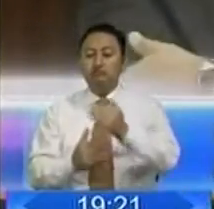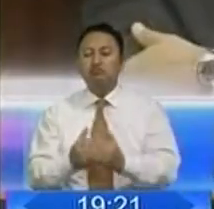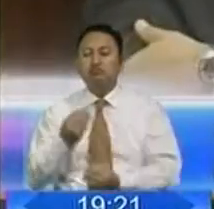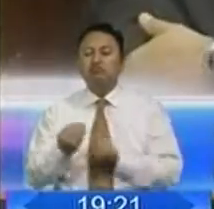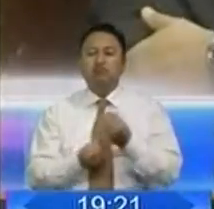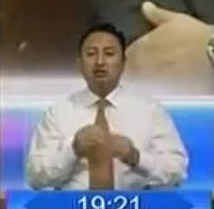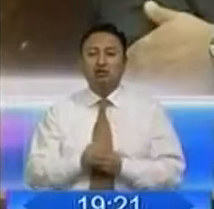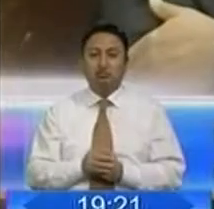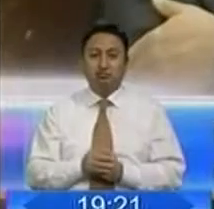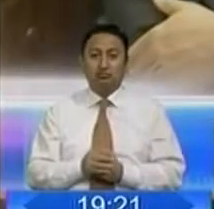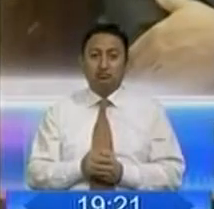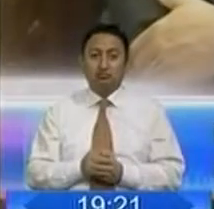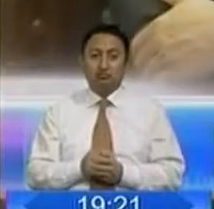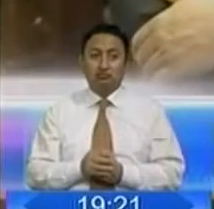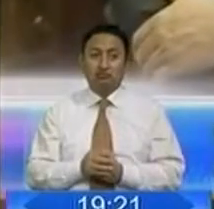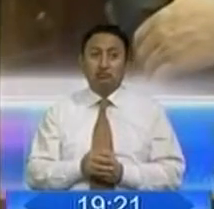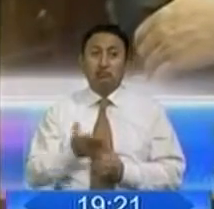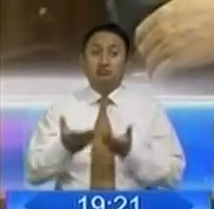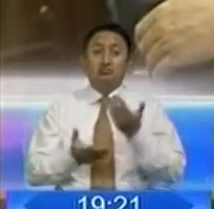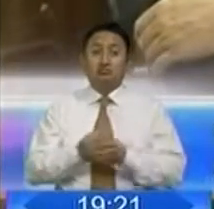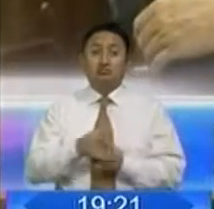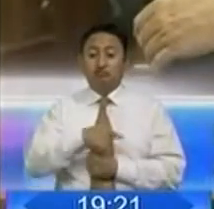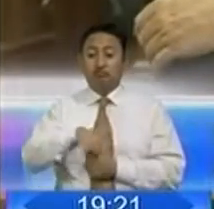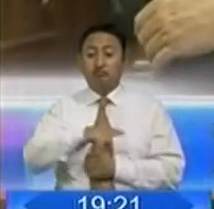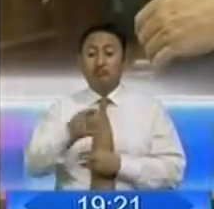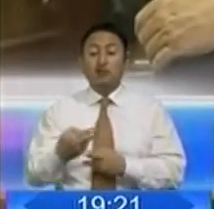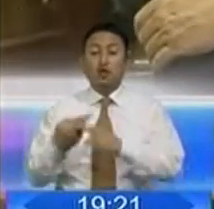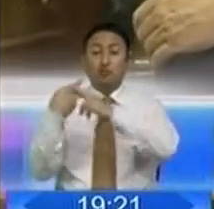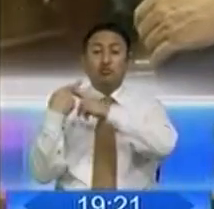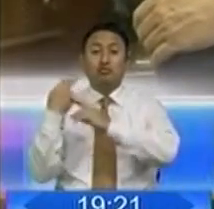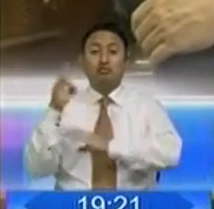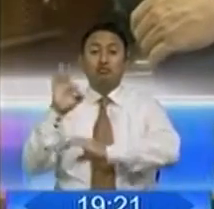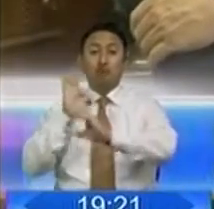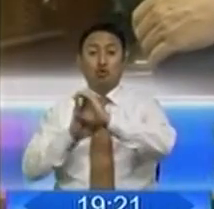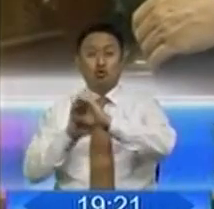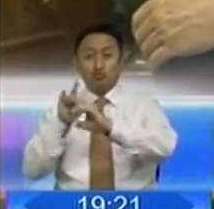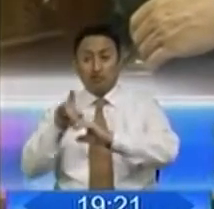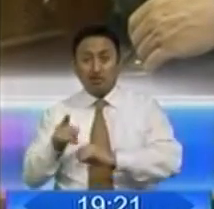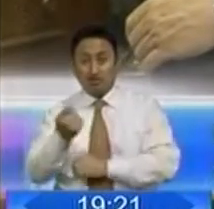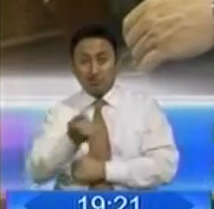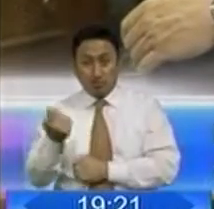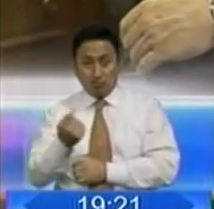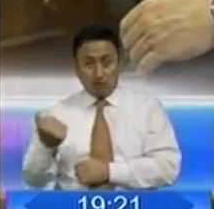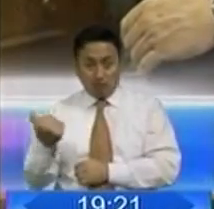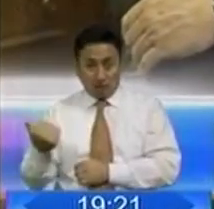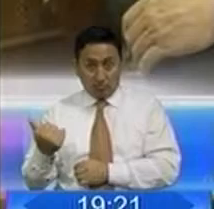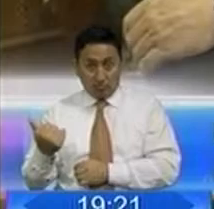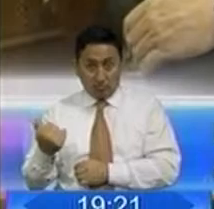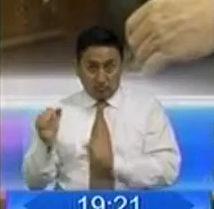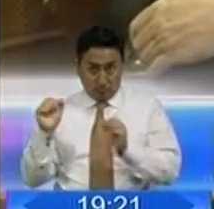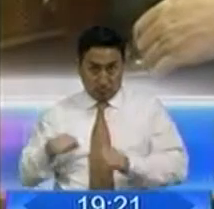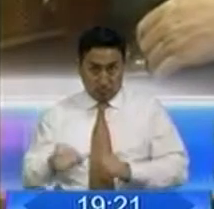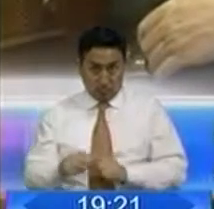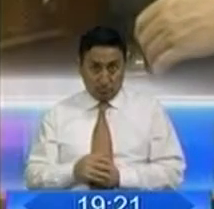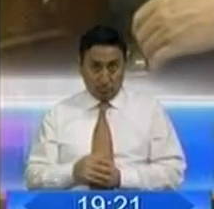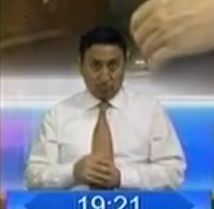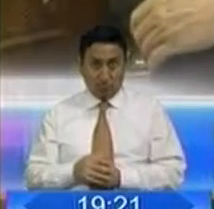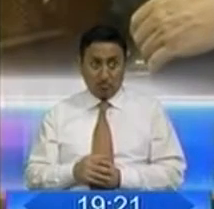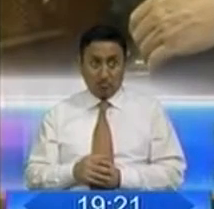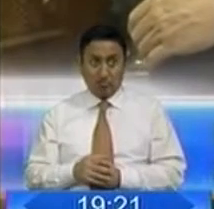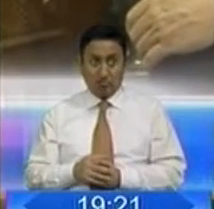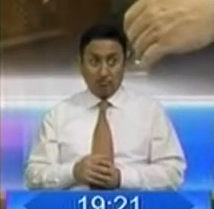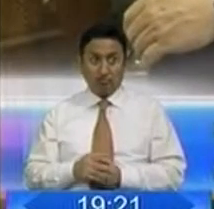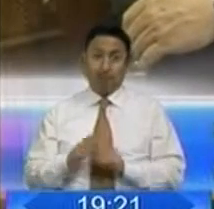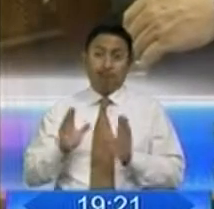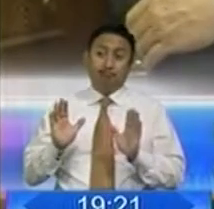vendrá la limitación de las competencias que tiene el Consejo de Participación Ciudadana y Control Social actualmente?